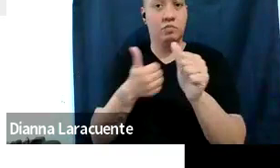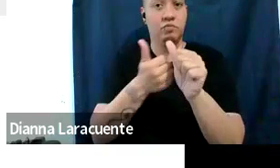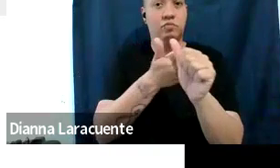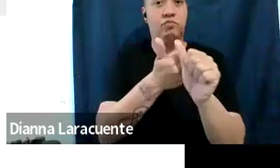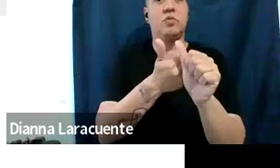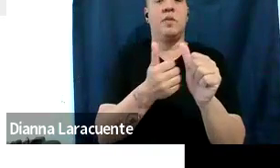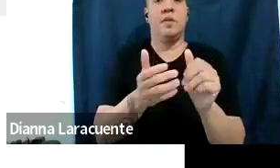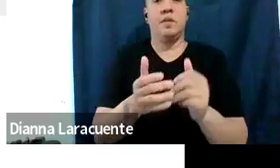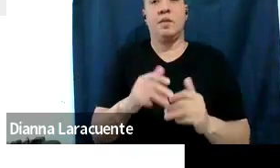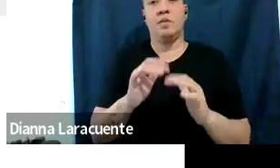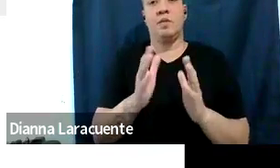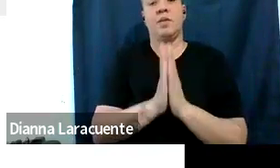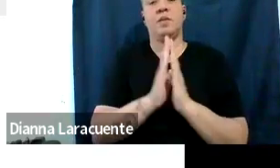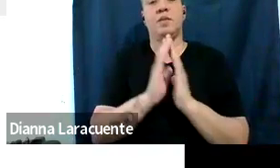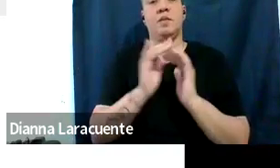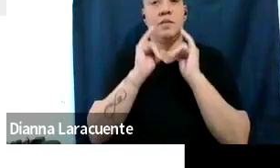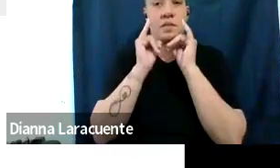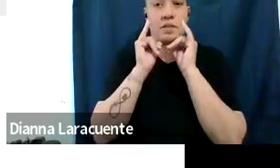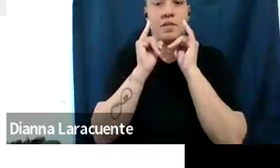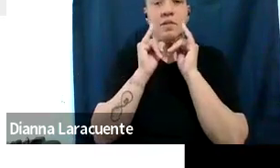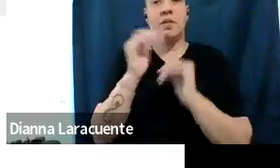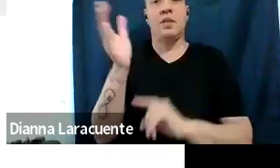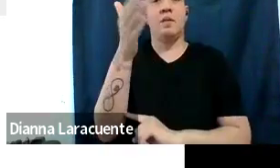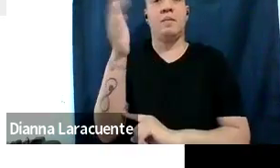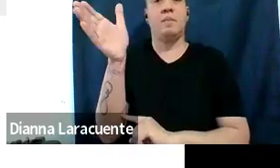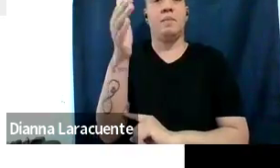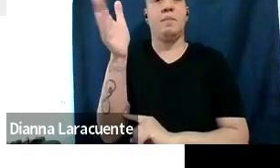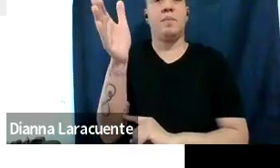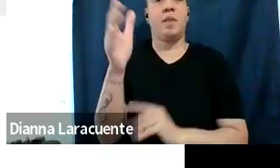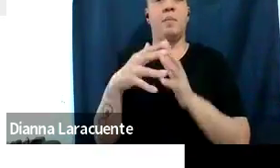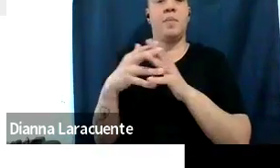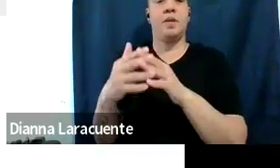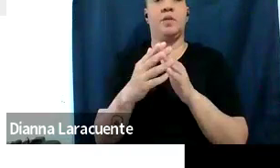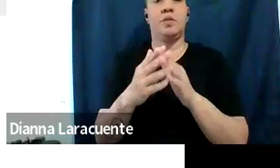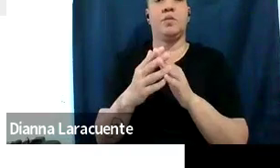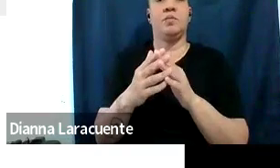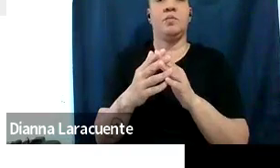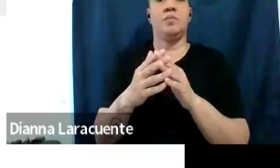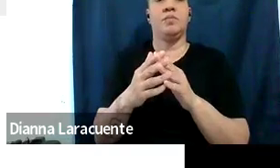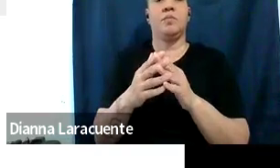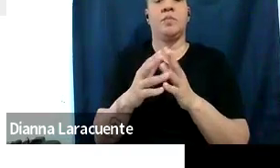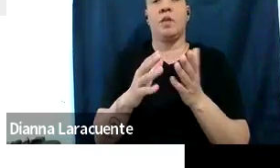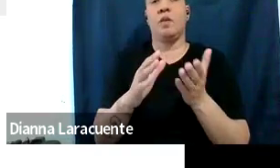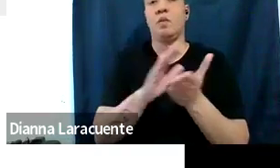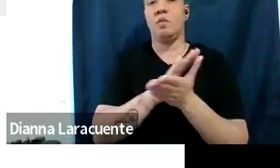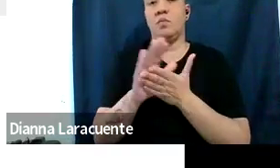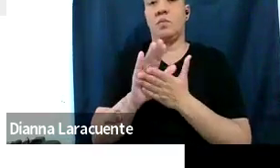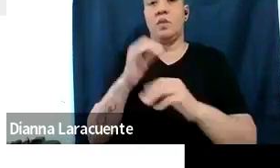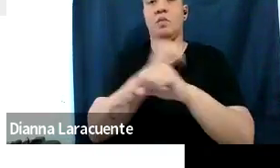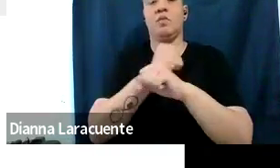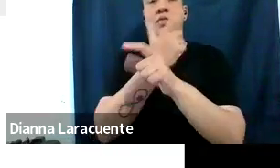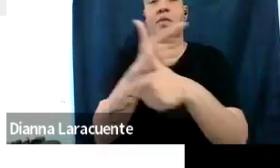el presidio bajo los pliegues de la bandera americana para los más nobles próceres de nuestra lucha